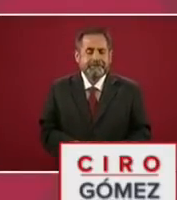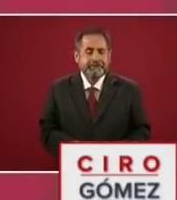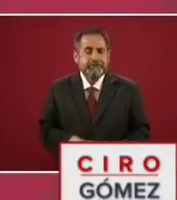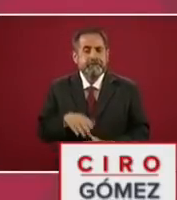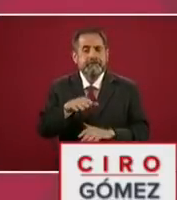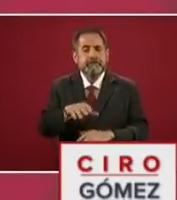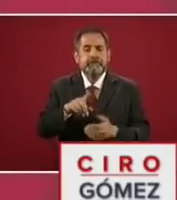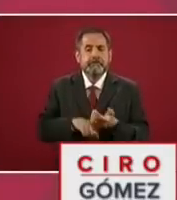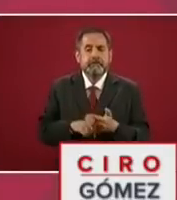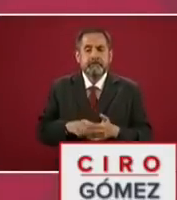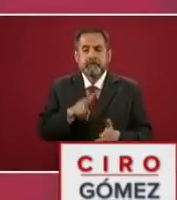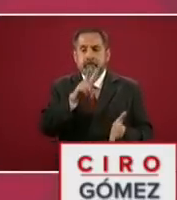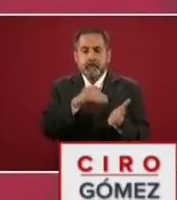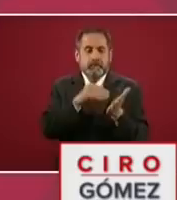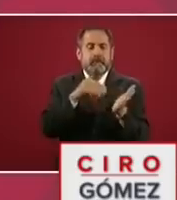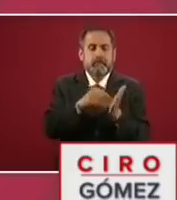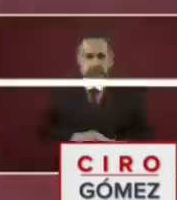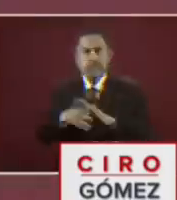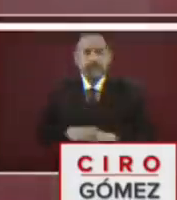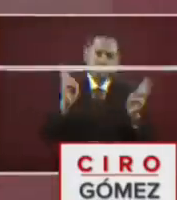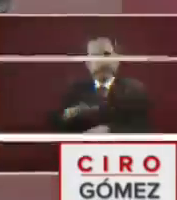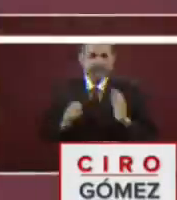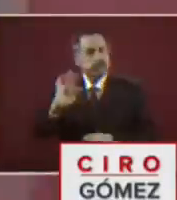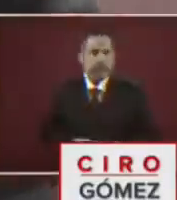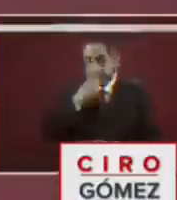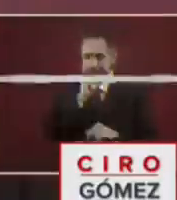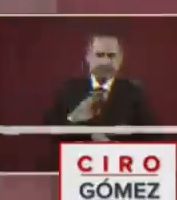Lo de los 2,000 millones.